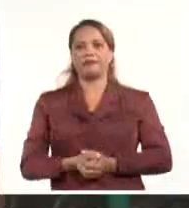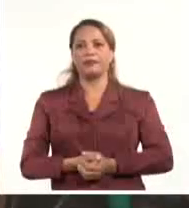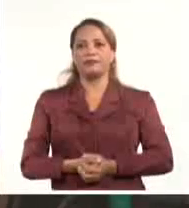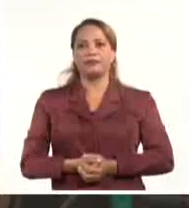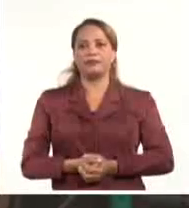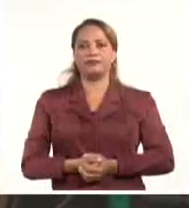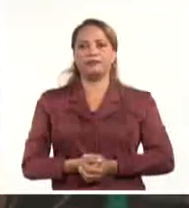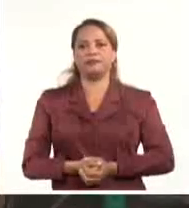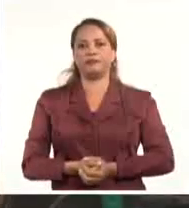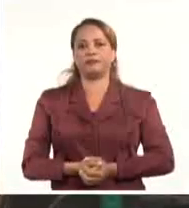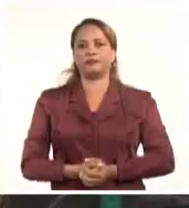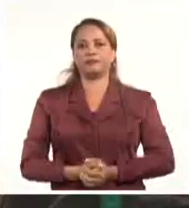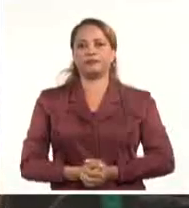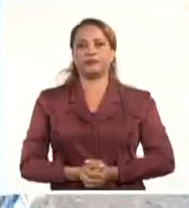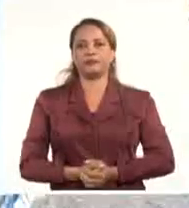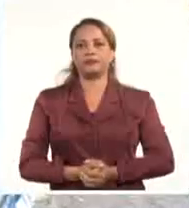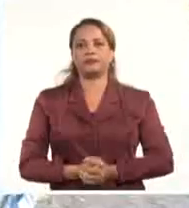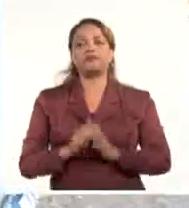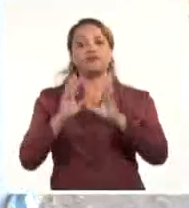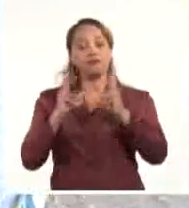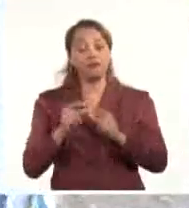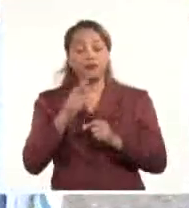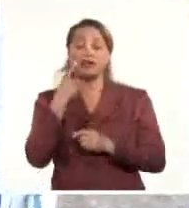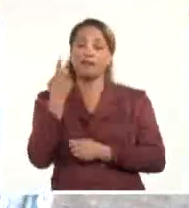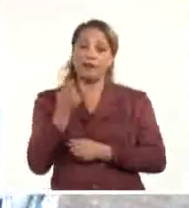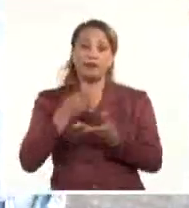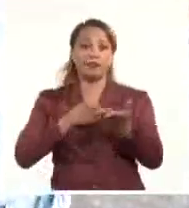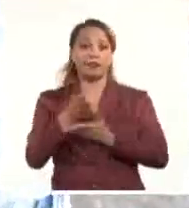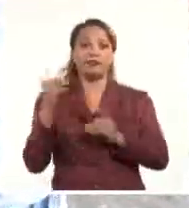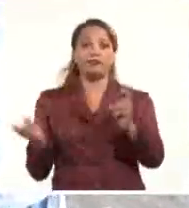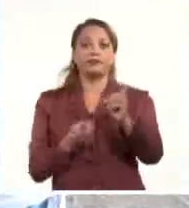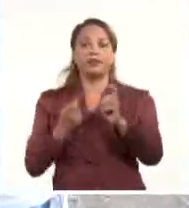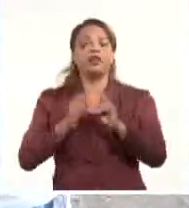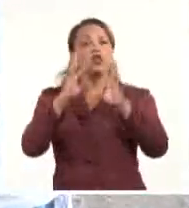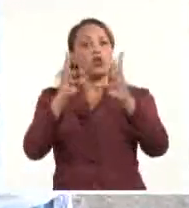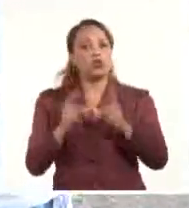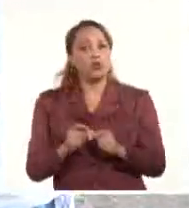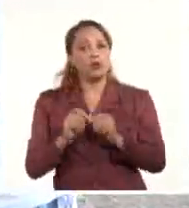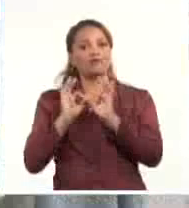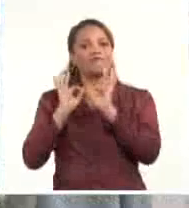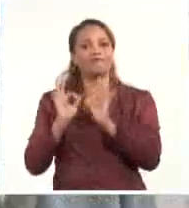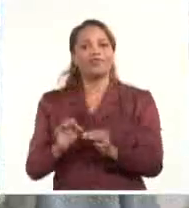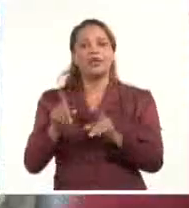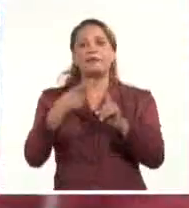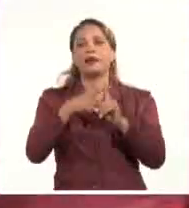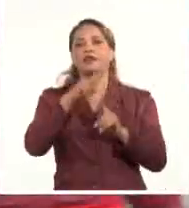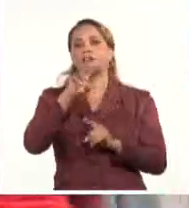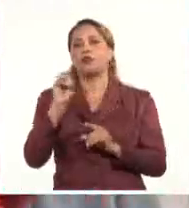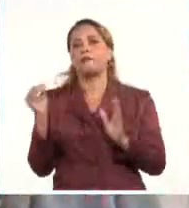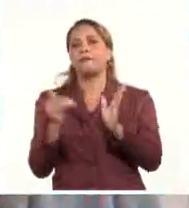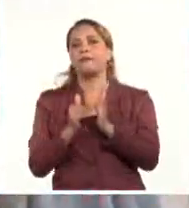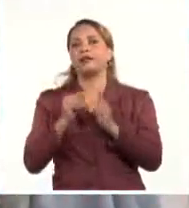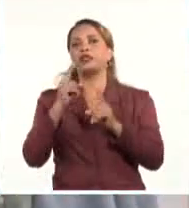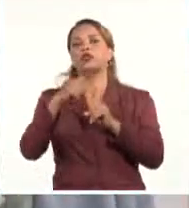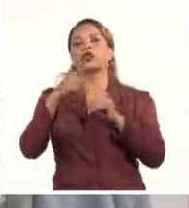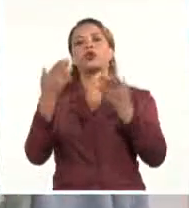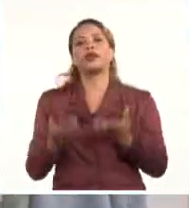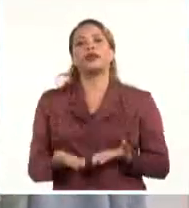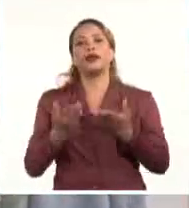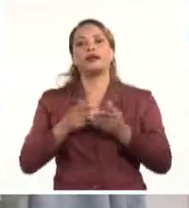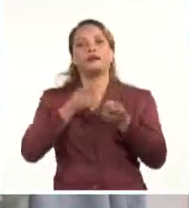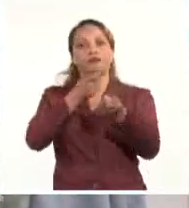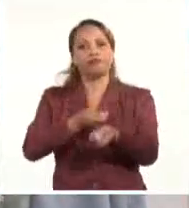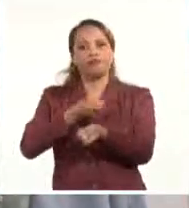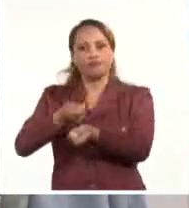esfuerzo al resultado sigue siendo muy largo. Los números no mienten. Más de 2.000 toneladas de cultivos menos en igual